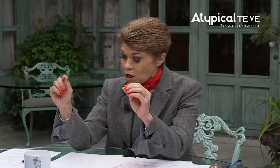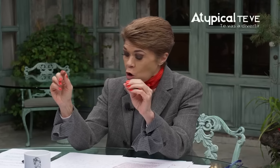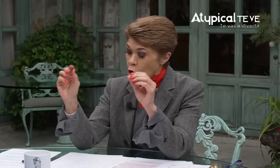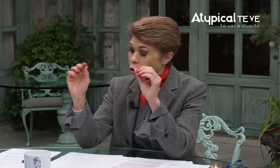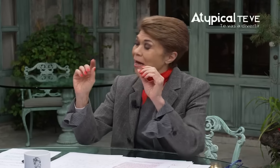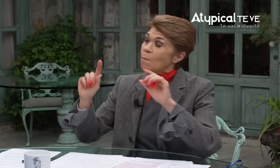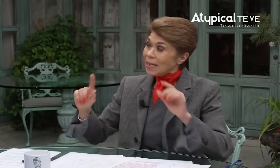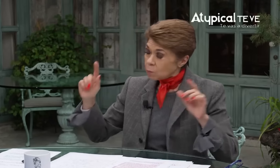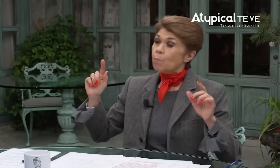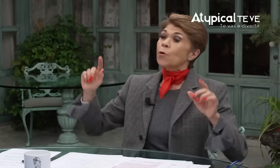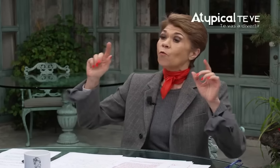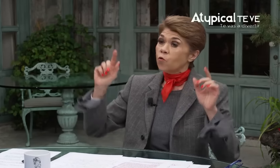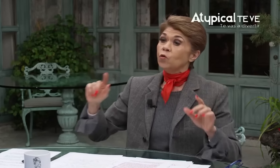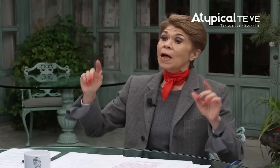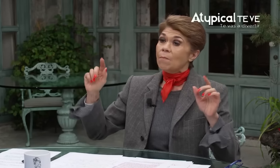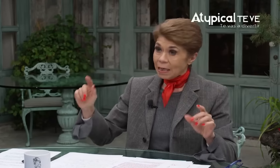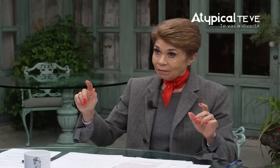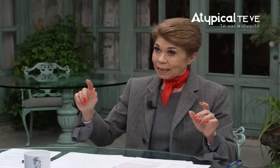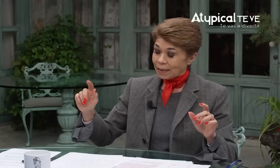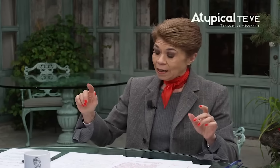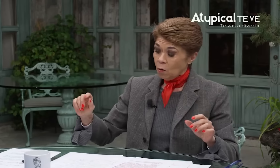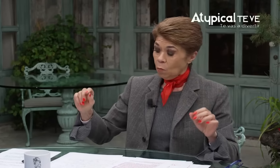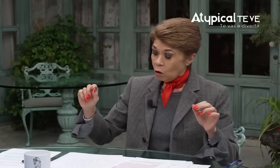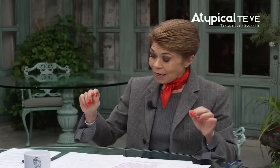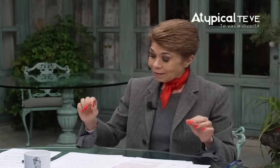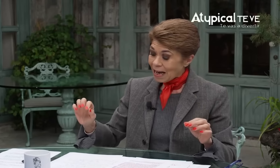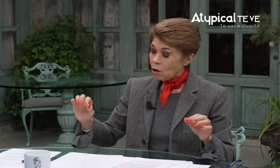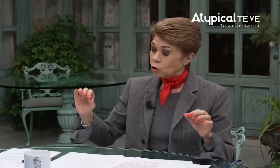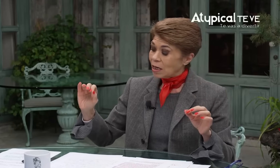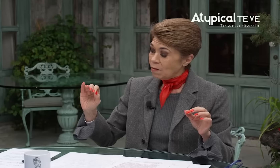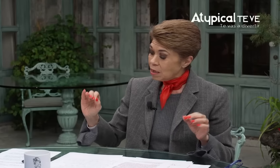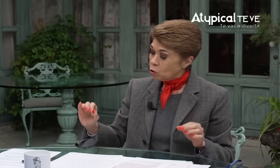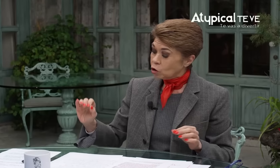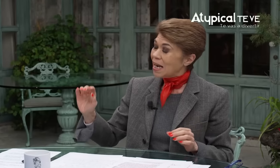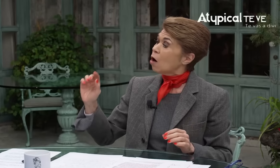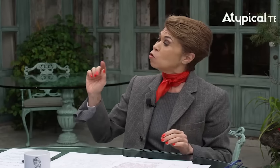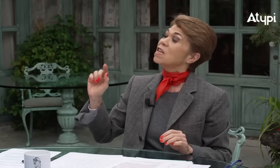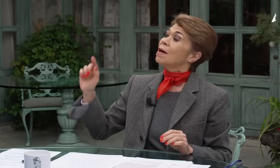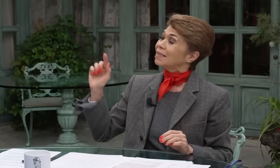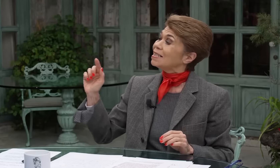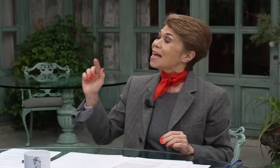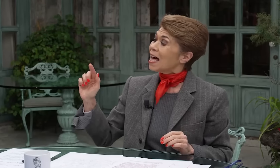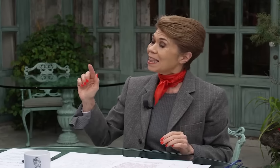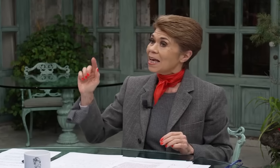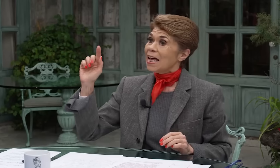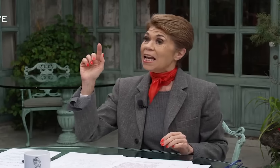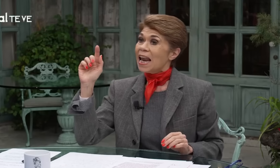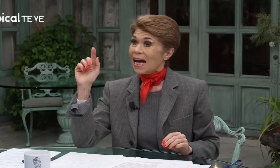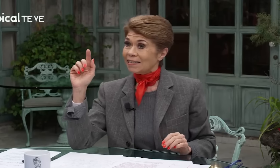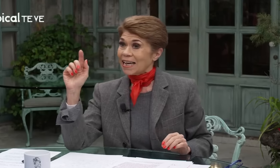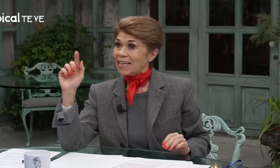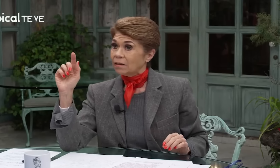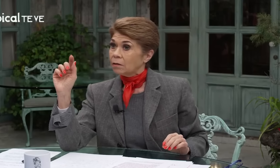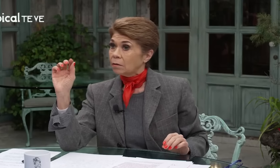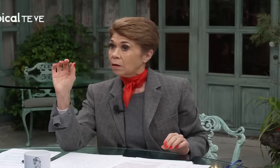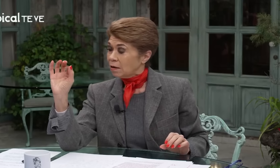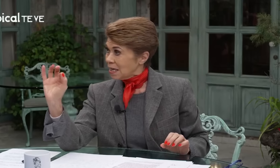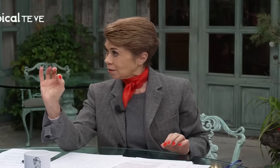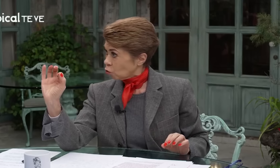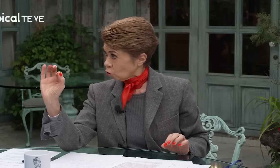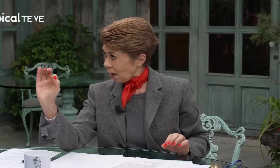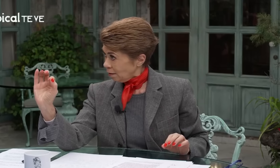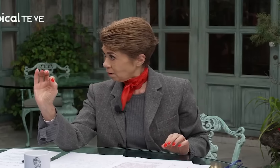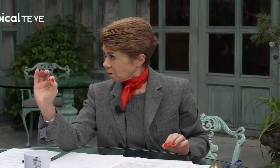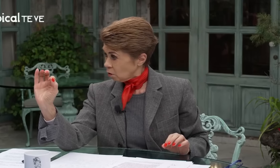Sierra lo que más profundamente molesta a los enemigos de la universidad lé hace